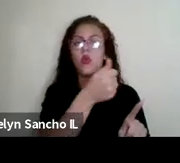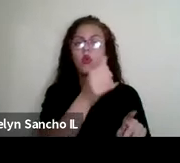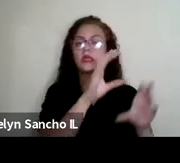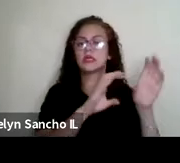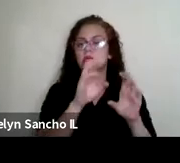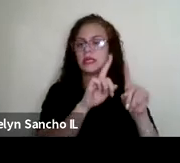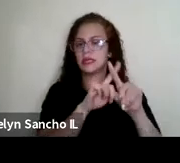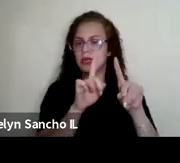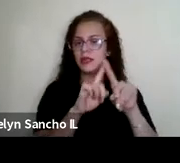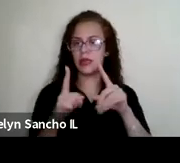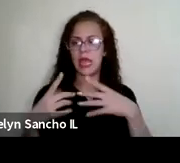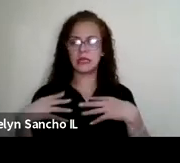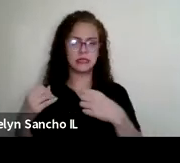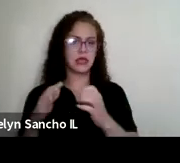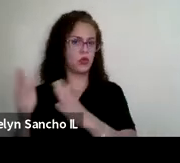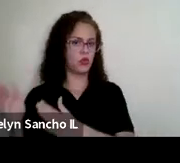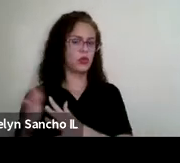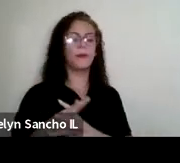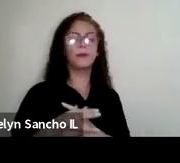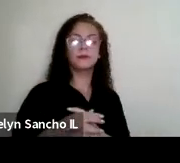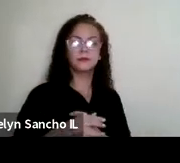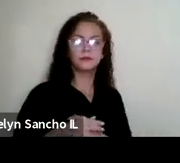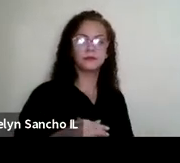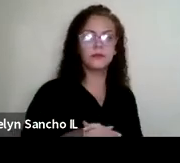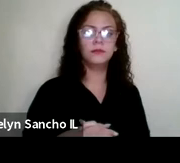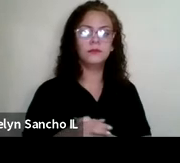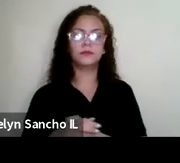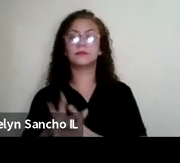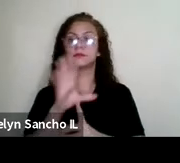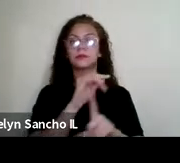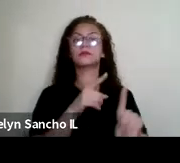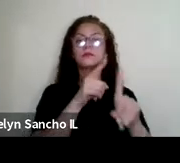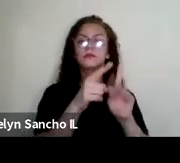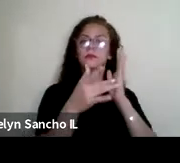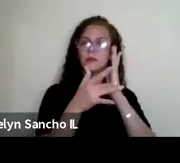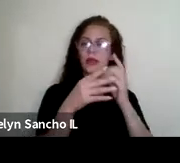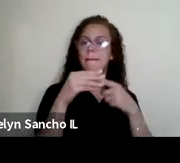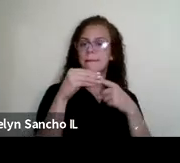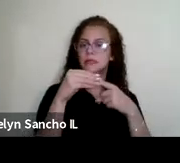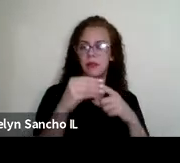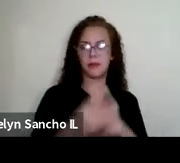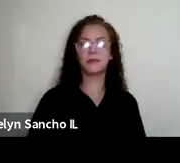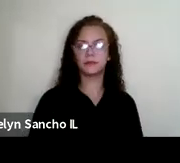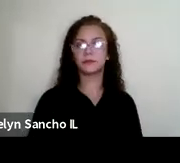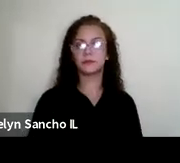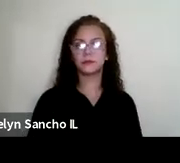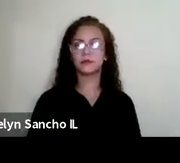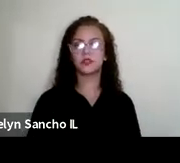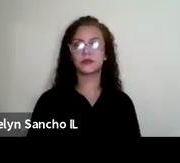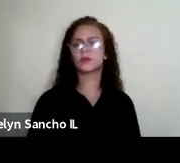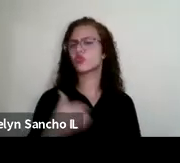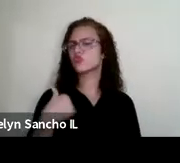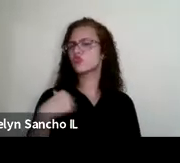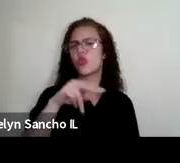ciencias distintas del área de salud, ¿verdad? Y hacia la tecnología principalmente. No voy a leer todo